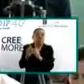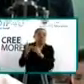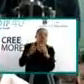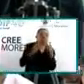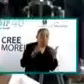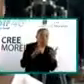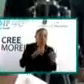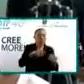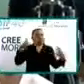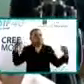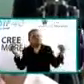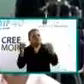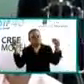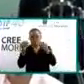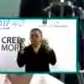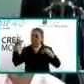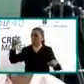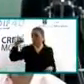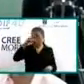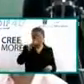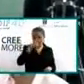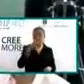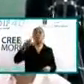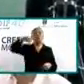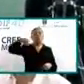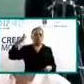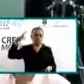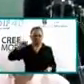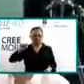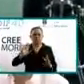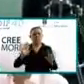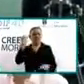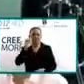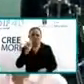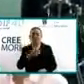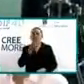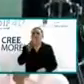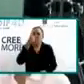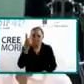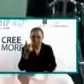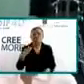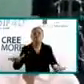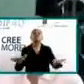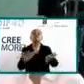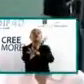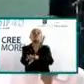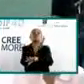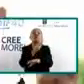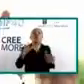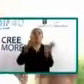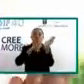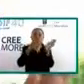difícil, pero aquí en Morelos lo dijimos siempre: la reforma educativa, y así se entendió, no es contra